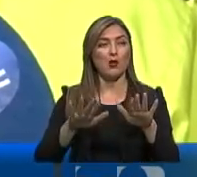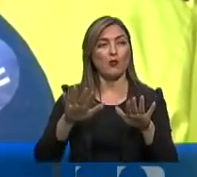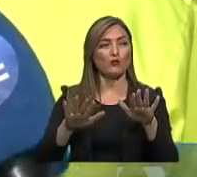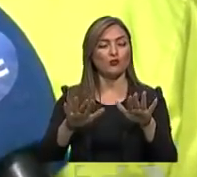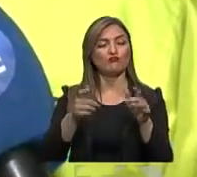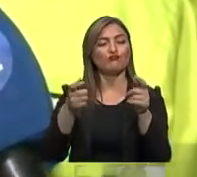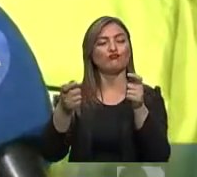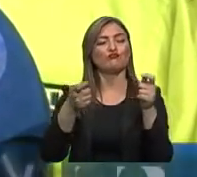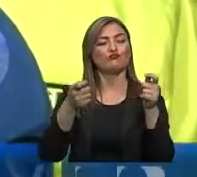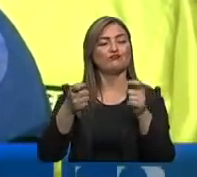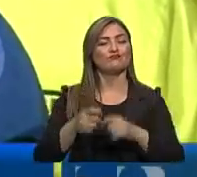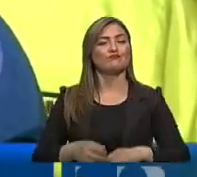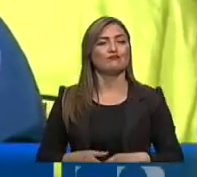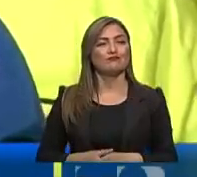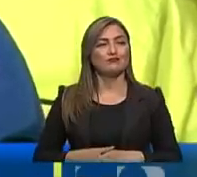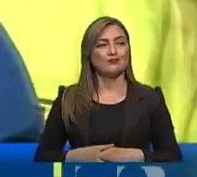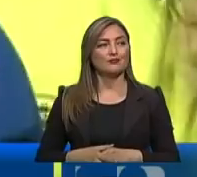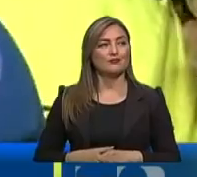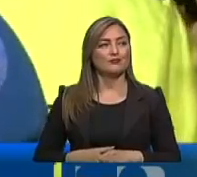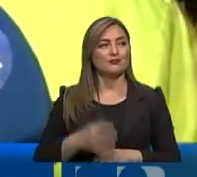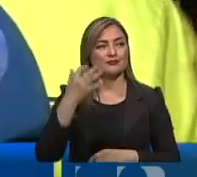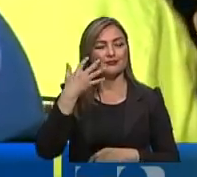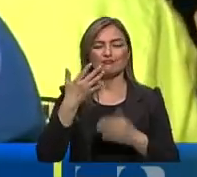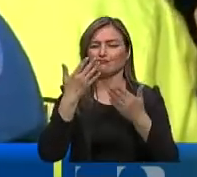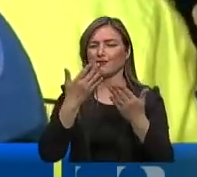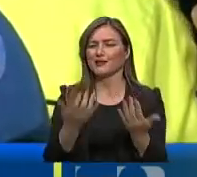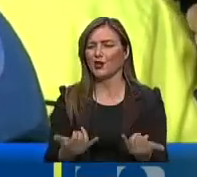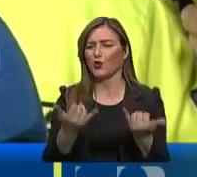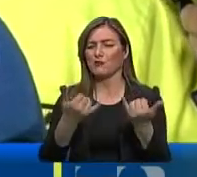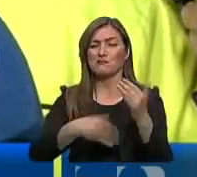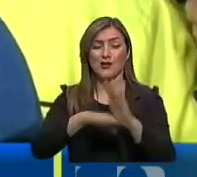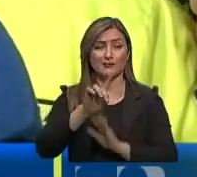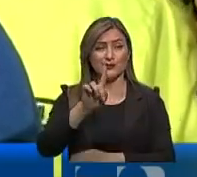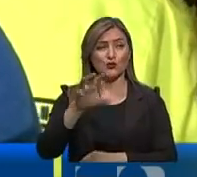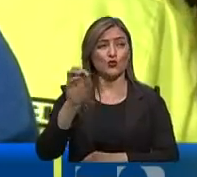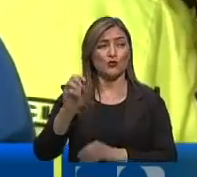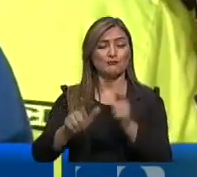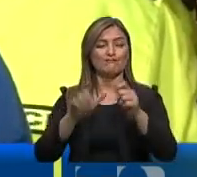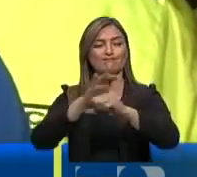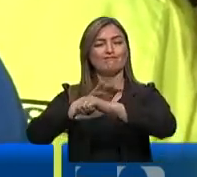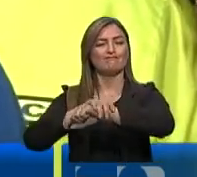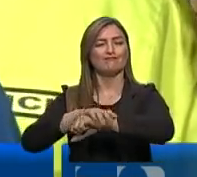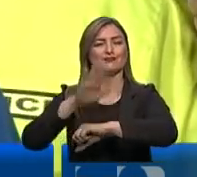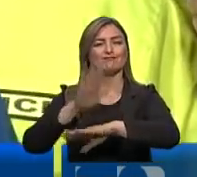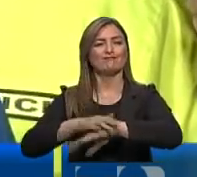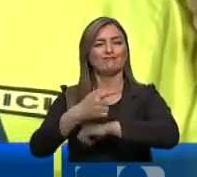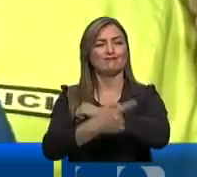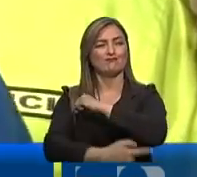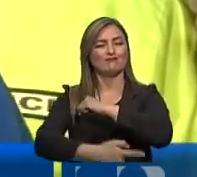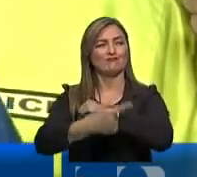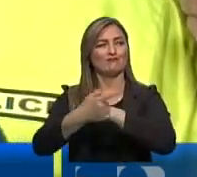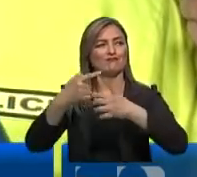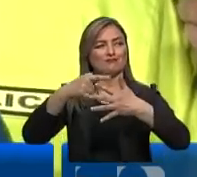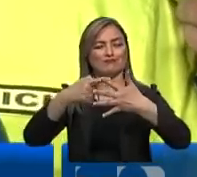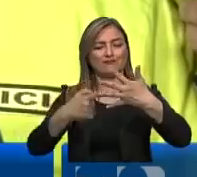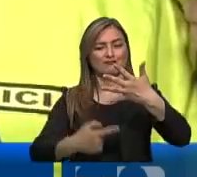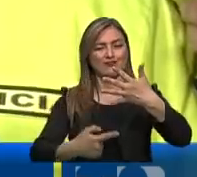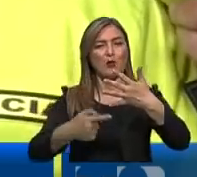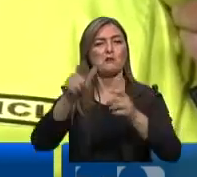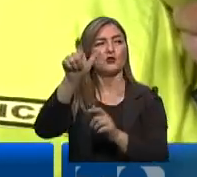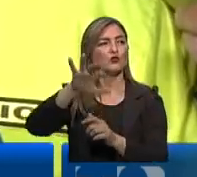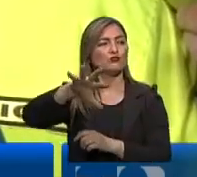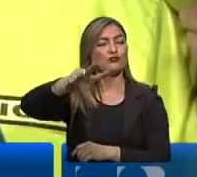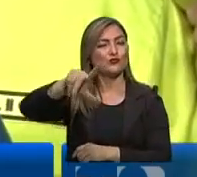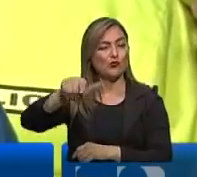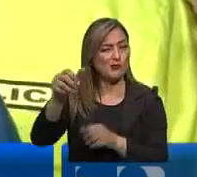Aproximadamente en este operativo Rayo Quiteño hasta la presente fecha, pero tenemos más de 150 detenidos por varios delitos. Tenemos por robo a